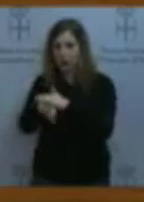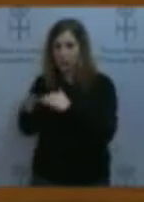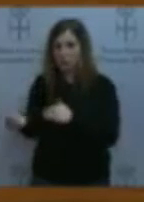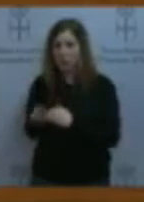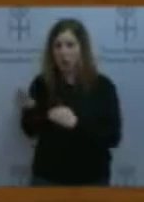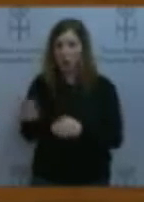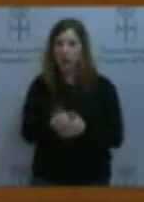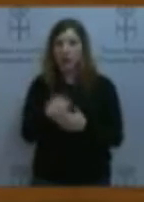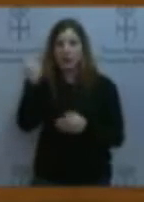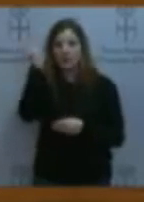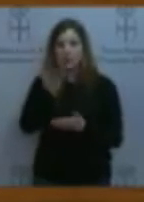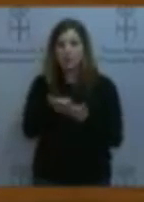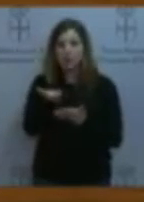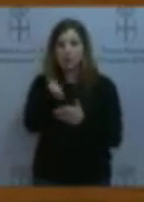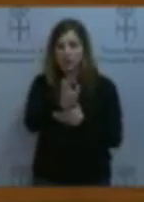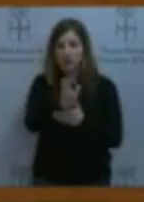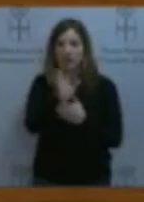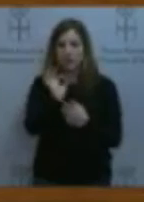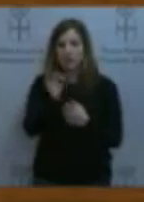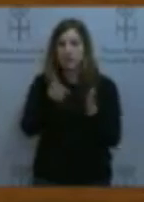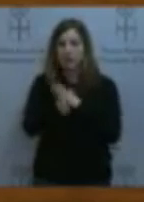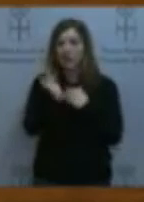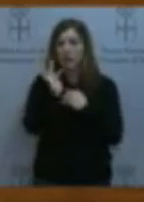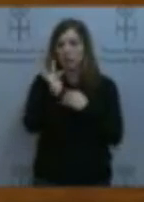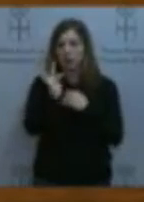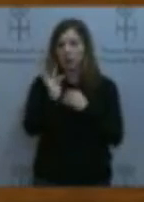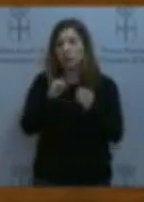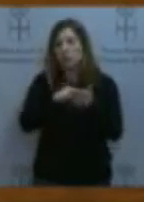contribuyen, que no van a ser una solución mágica y, por tanto, apoyaremos la proposición no de ley.